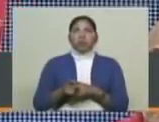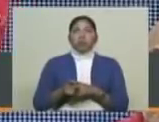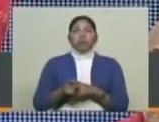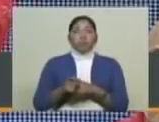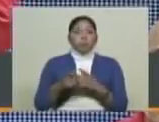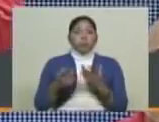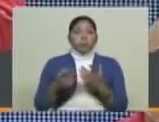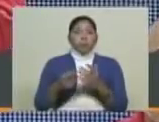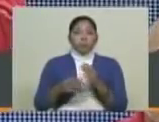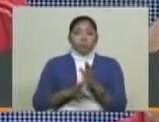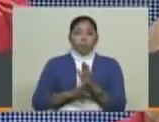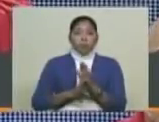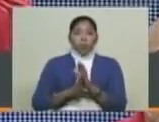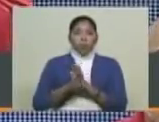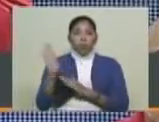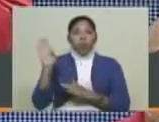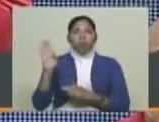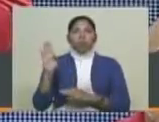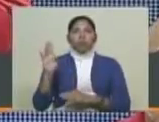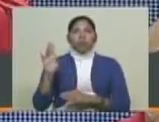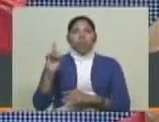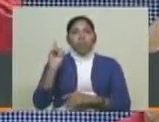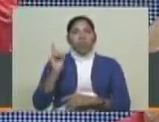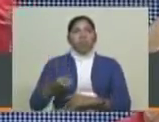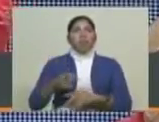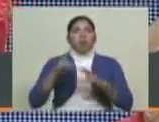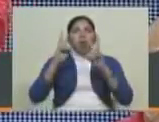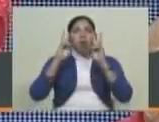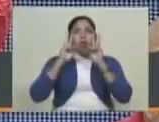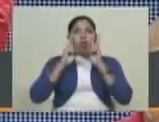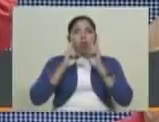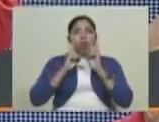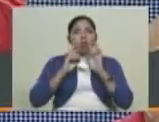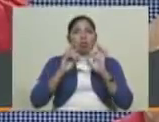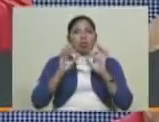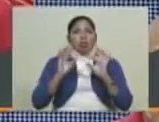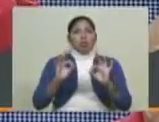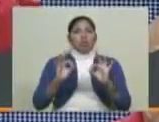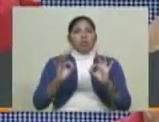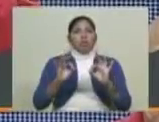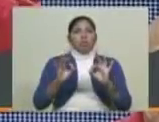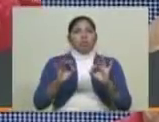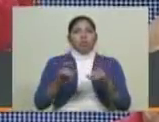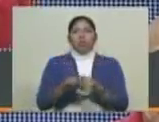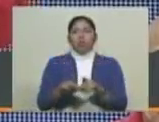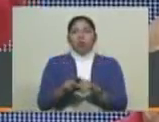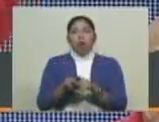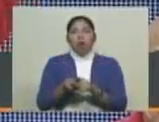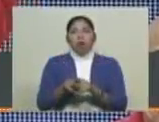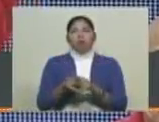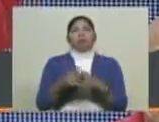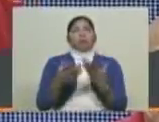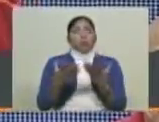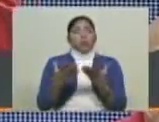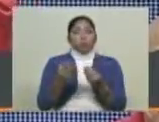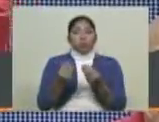país. Debemos ganarlas limpiamente. Limpiamente digo, con la mayor cantidad de votos posible, para que no haya